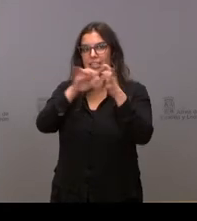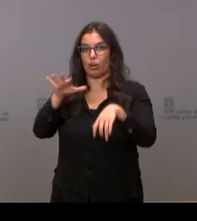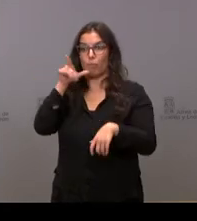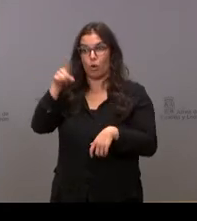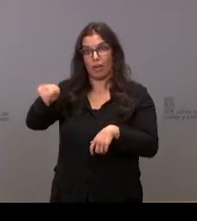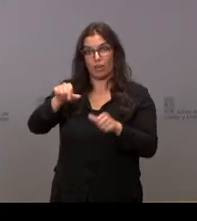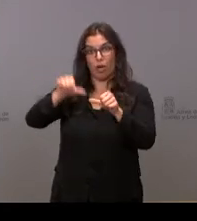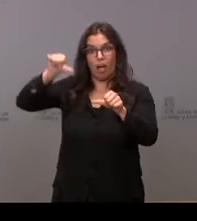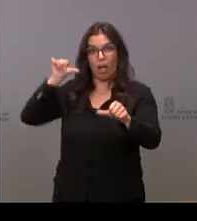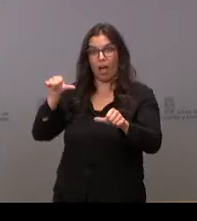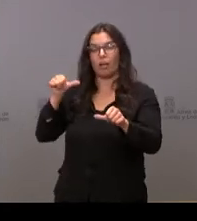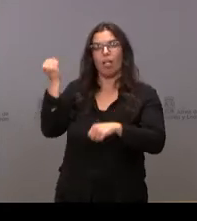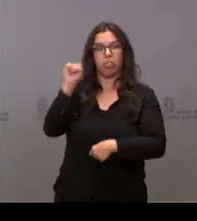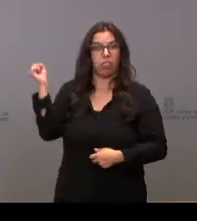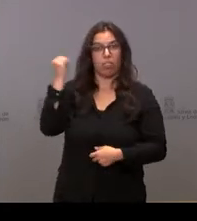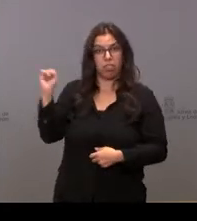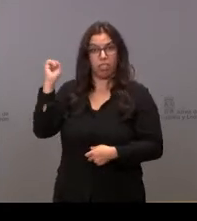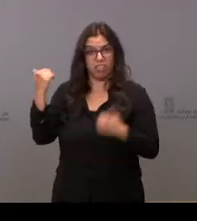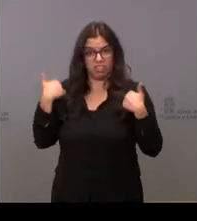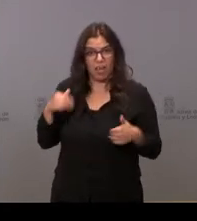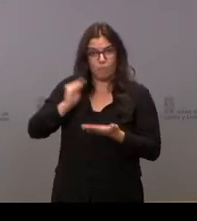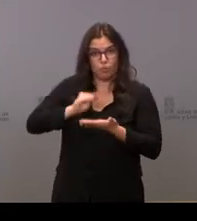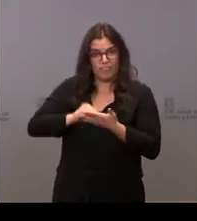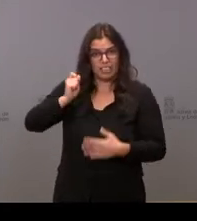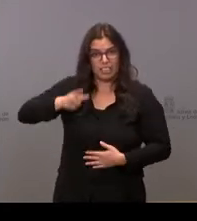ley reiteradamente. Y además